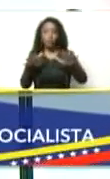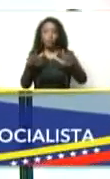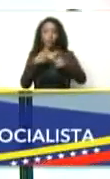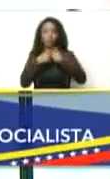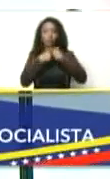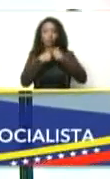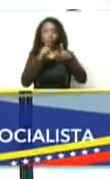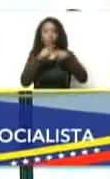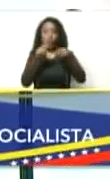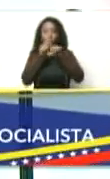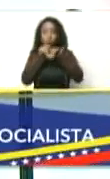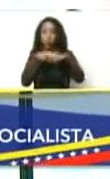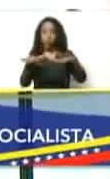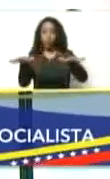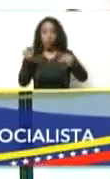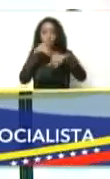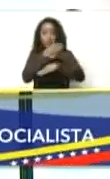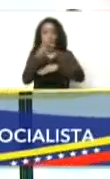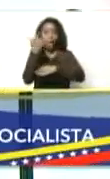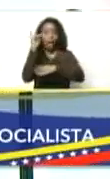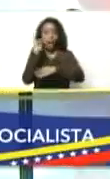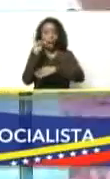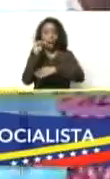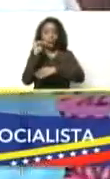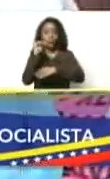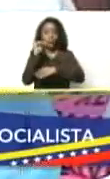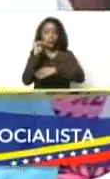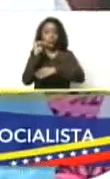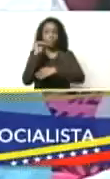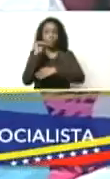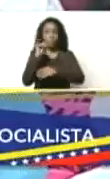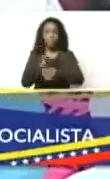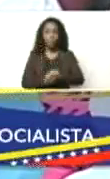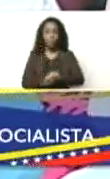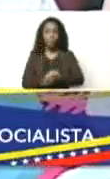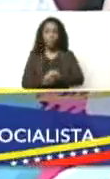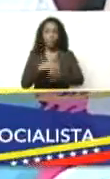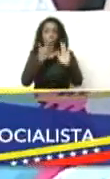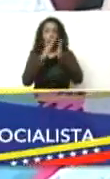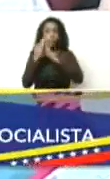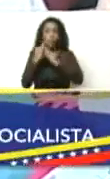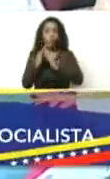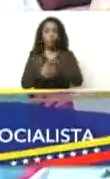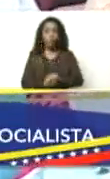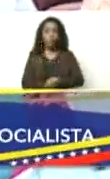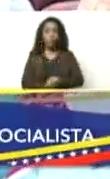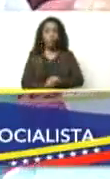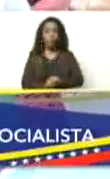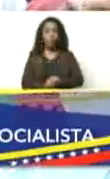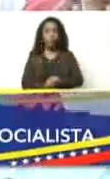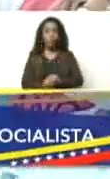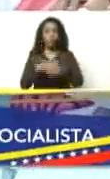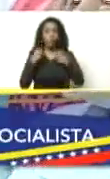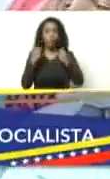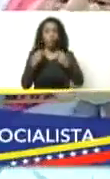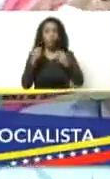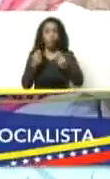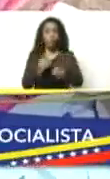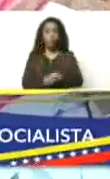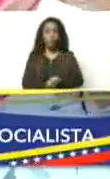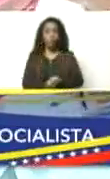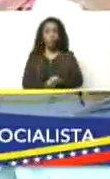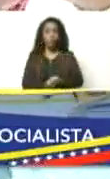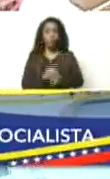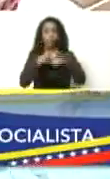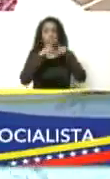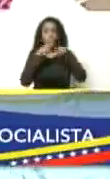multidimensional. Y ustedes están en la dimensión territorial, comunal, y en la dimensión de lo económico, y en la